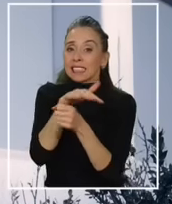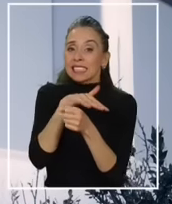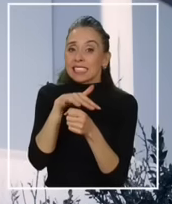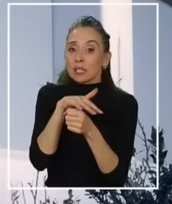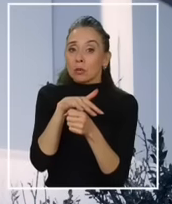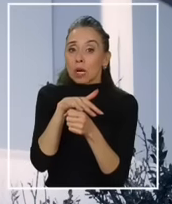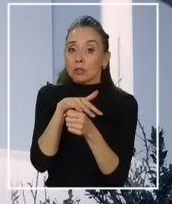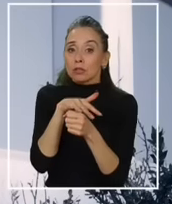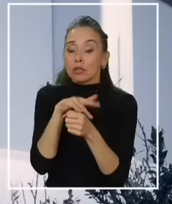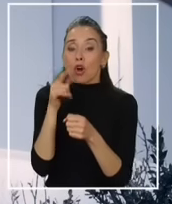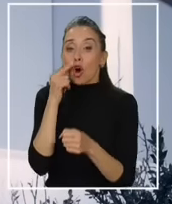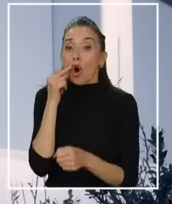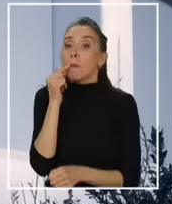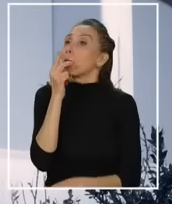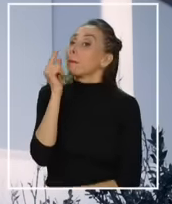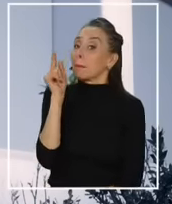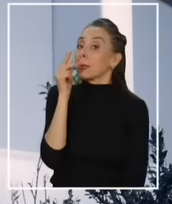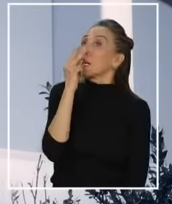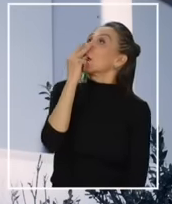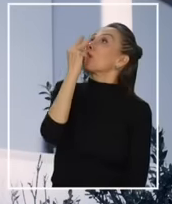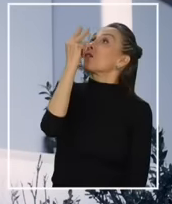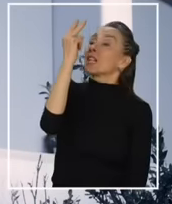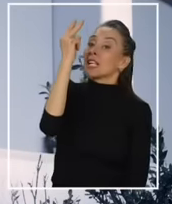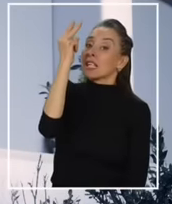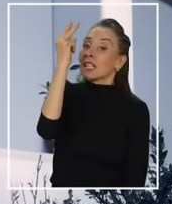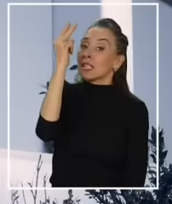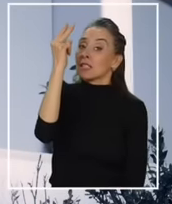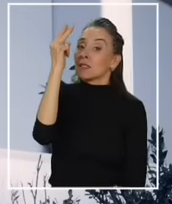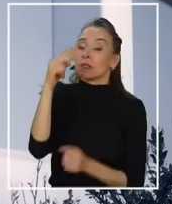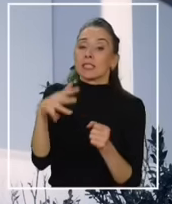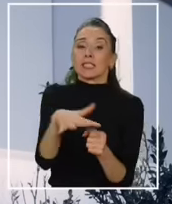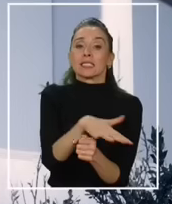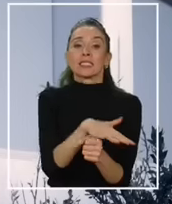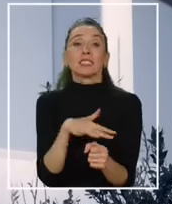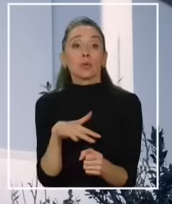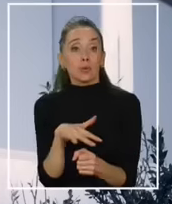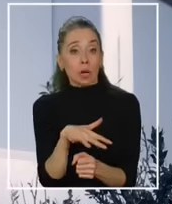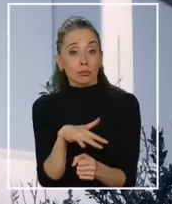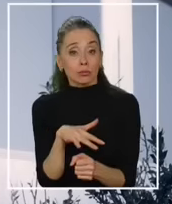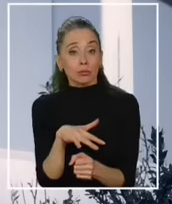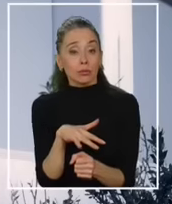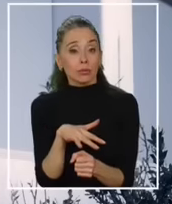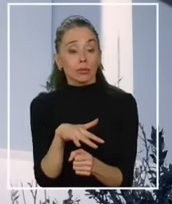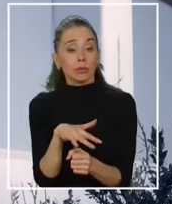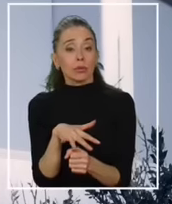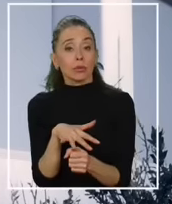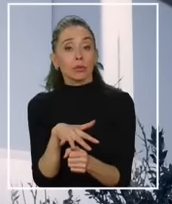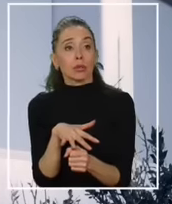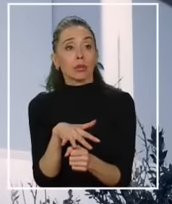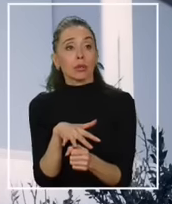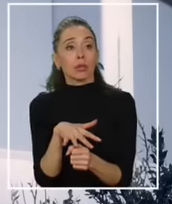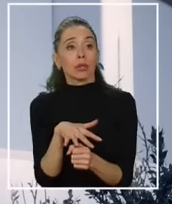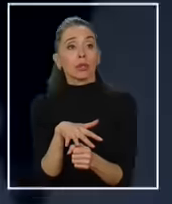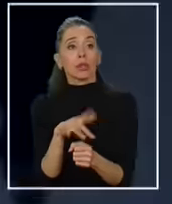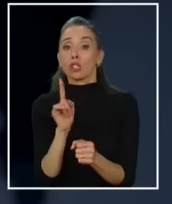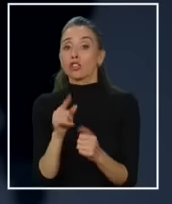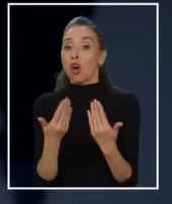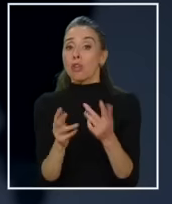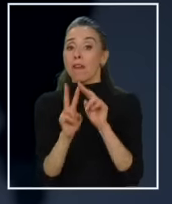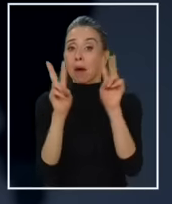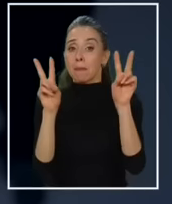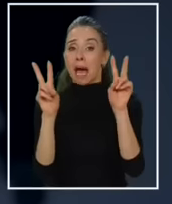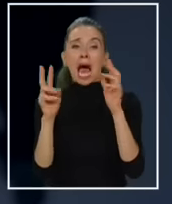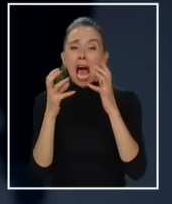situaciones en las que el vidente o el contexto no producía precisamente paz.